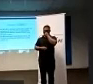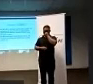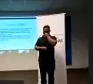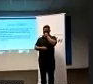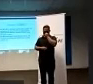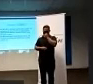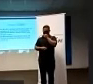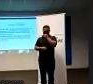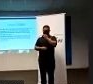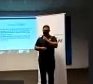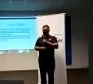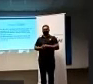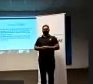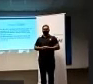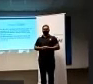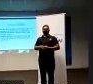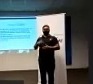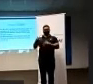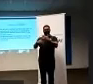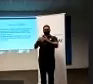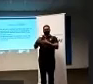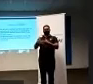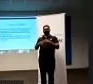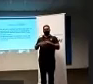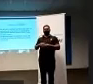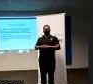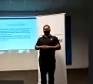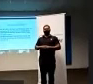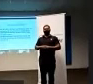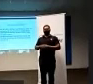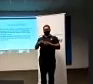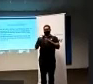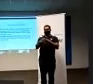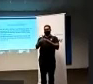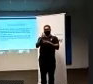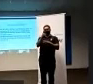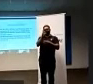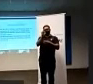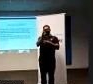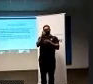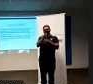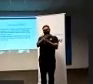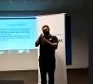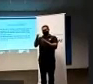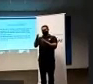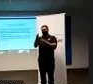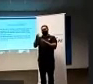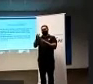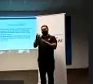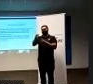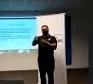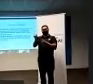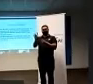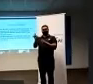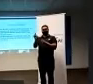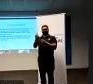Los estudios de fase 3 se llevaron a cabo en población de 18 a 98 años de edad. Se enrolaron 25.800 pacientes en un estudio de